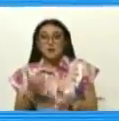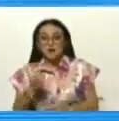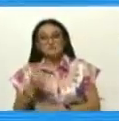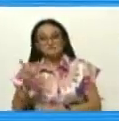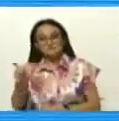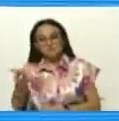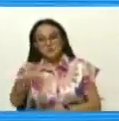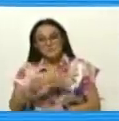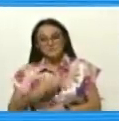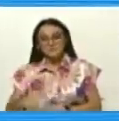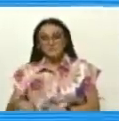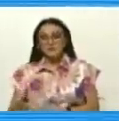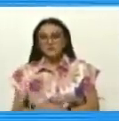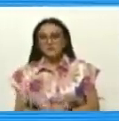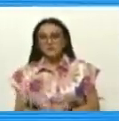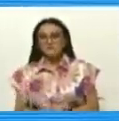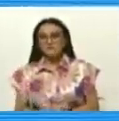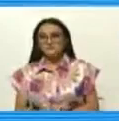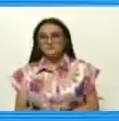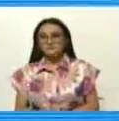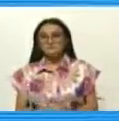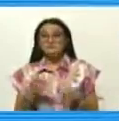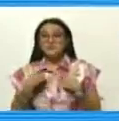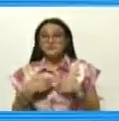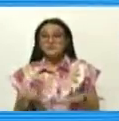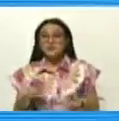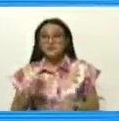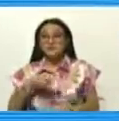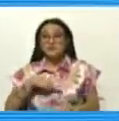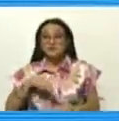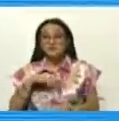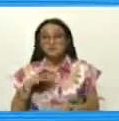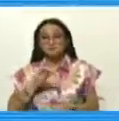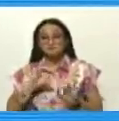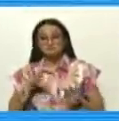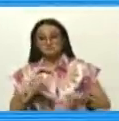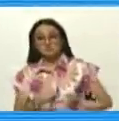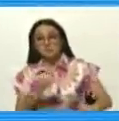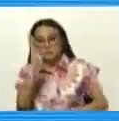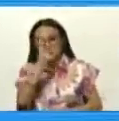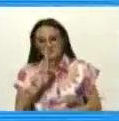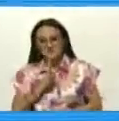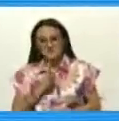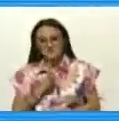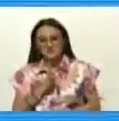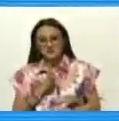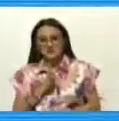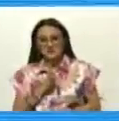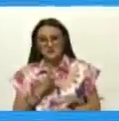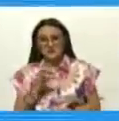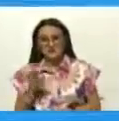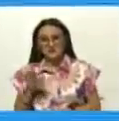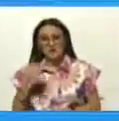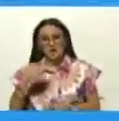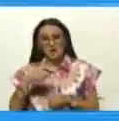presidente, pues. Es distinto. A nosotros nos iban a invadir desde Brasil con Jair Bolsonaro de